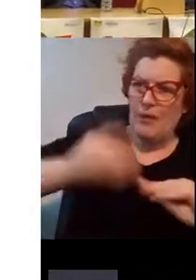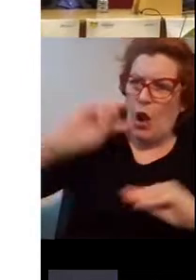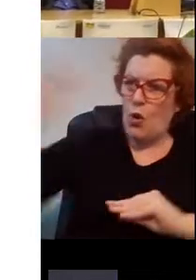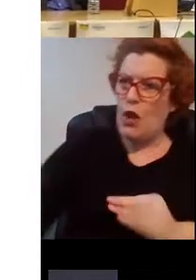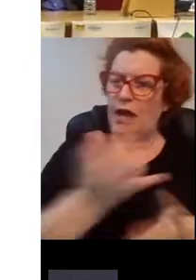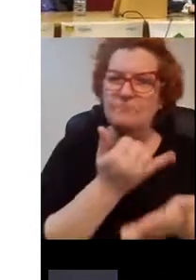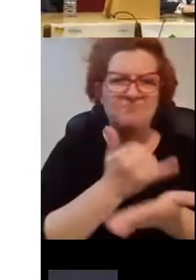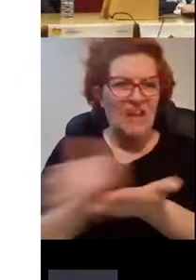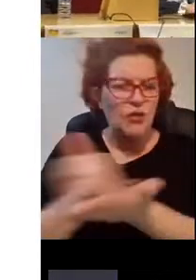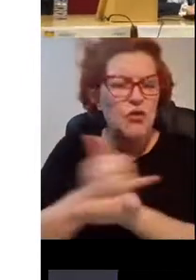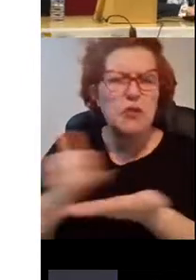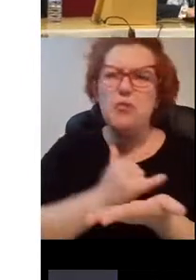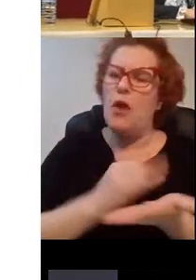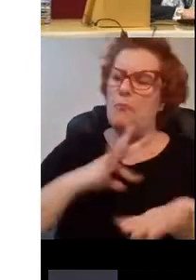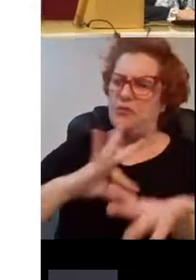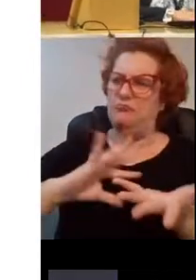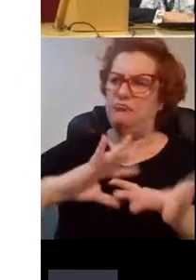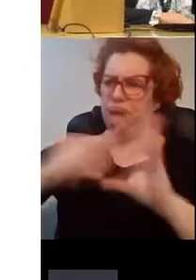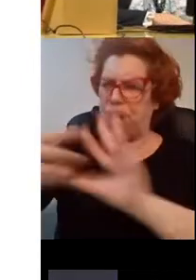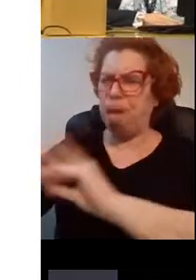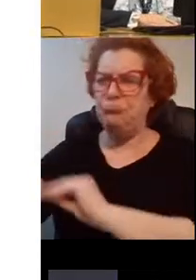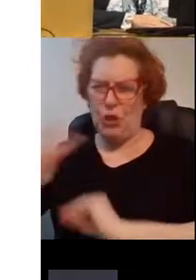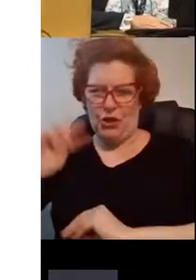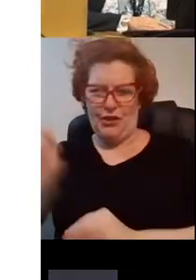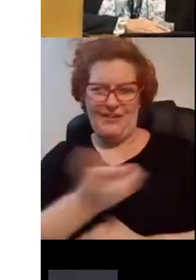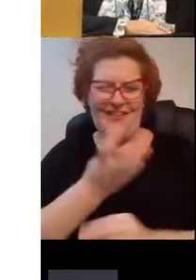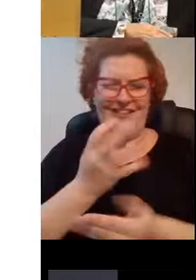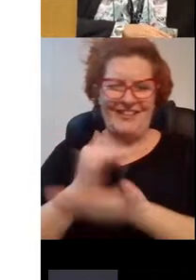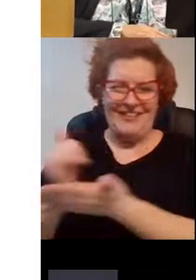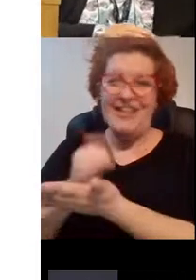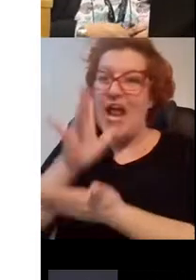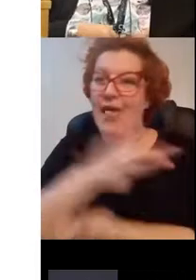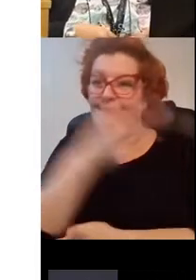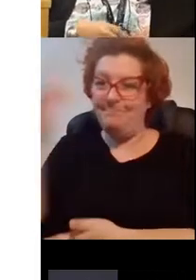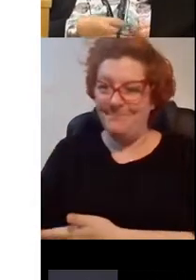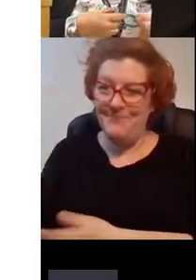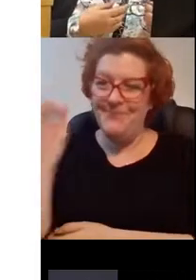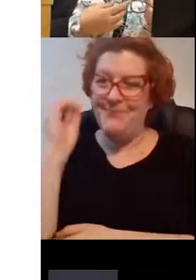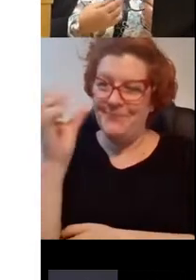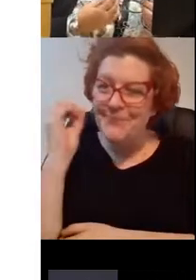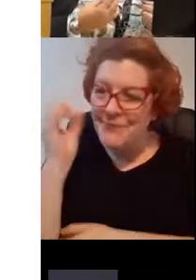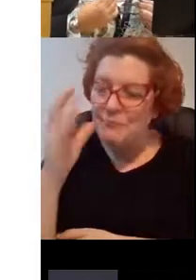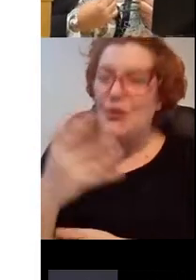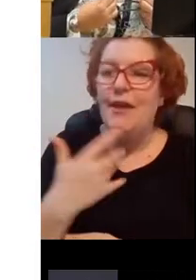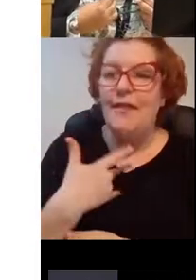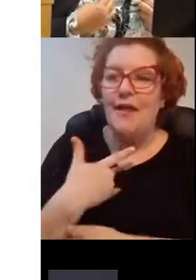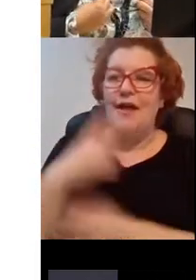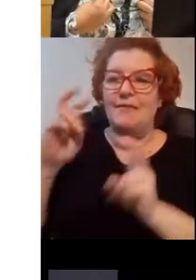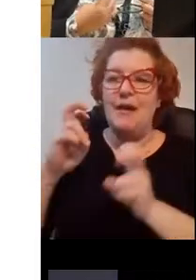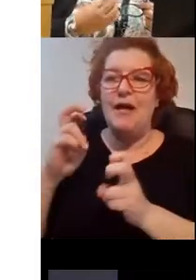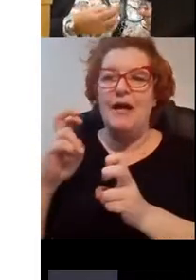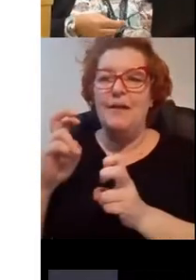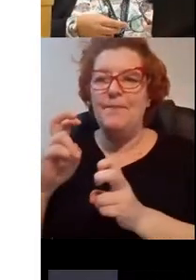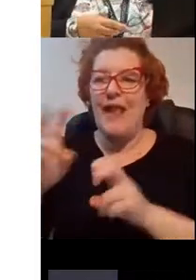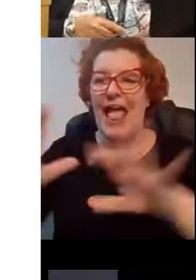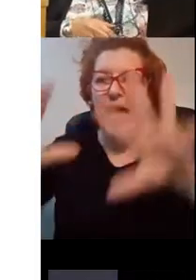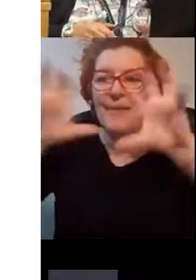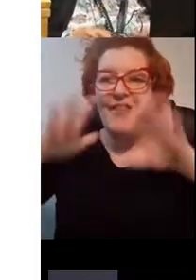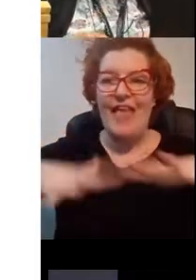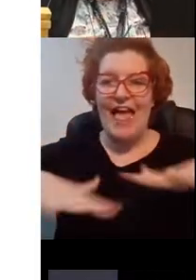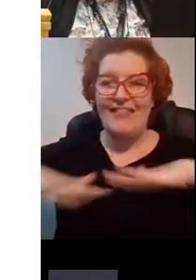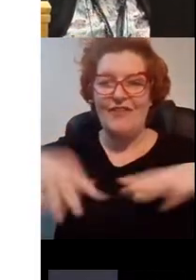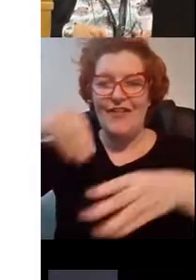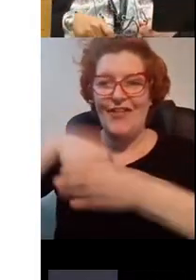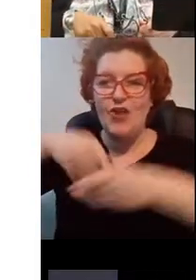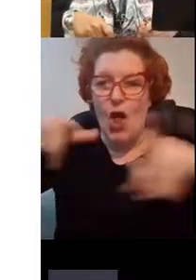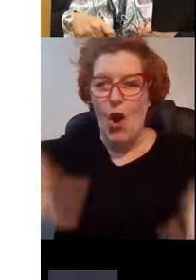en diversas asignaturas. Pues vamos a dar paso ahora a la ponencia La comunicación aprendizaje activo en el aula